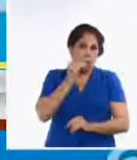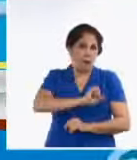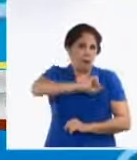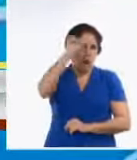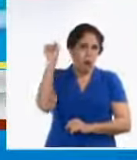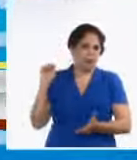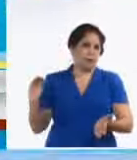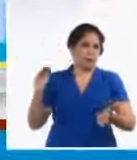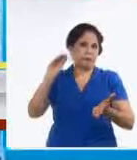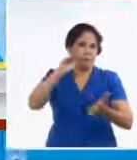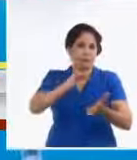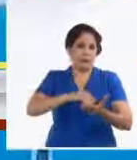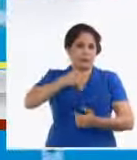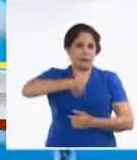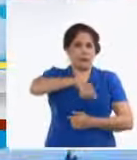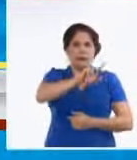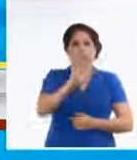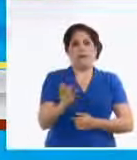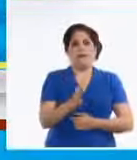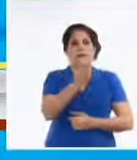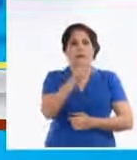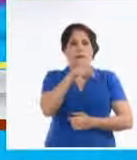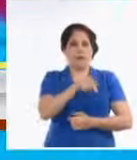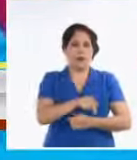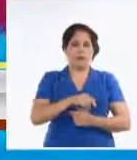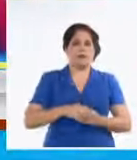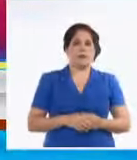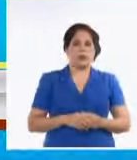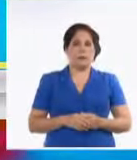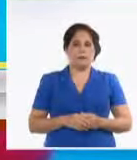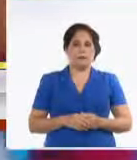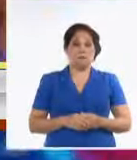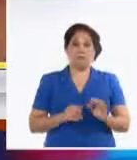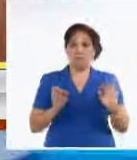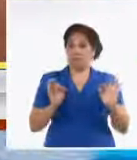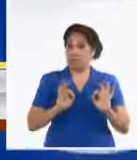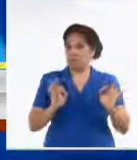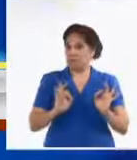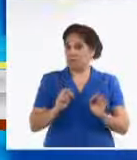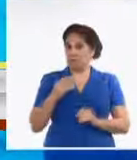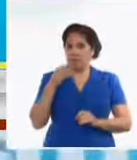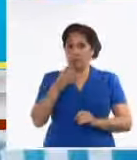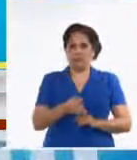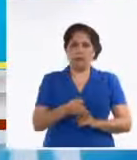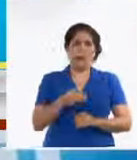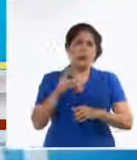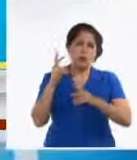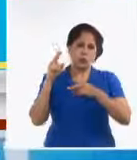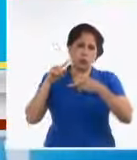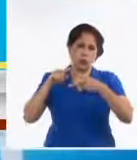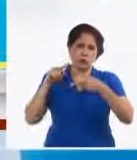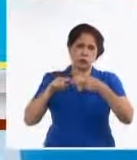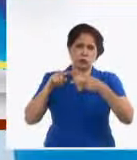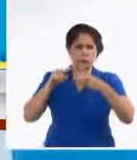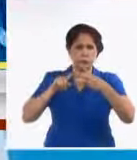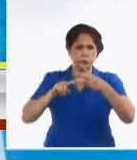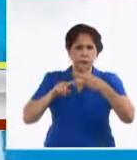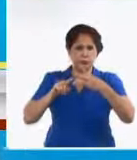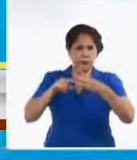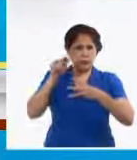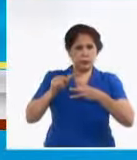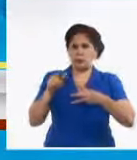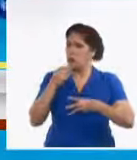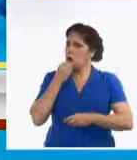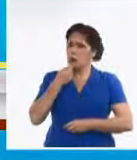a la cita de París. En este preolímpico quedaron sin cupos Jorge Cuellar, Erislandy Álvarez, Fernando Arzola, Lenny Scala